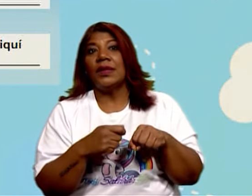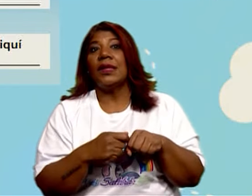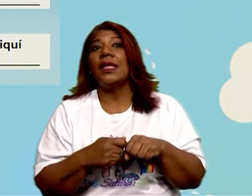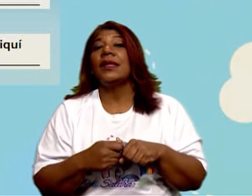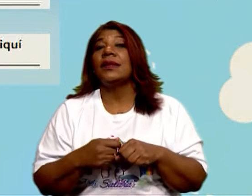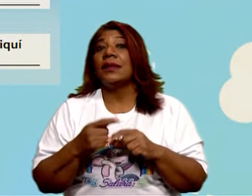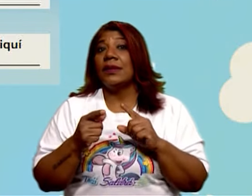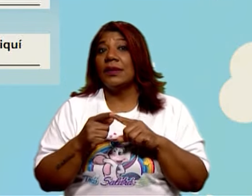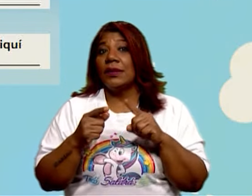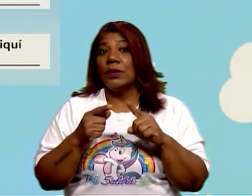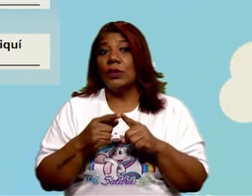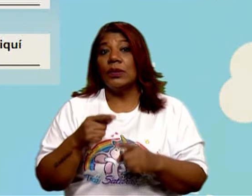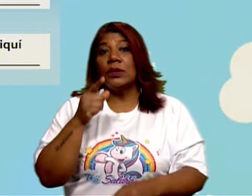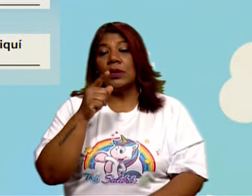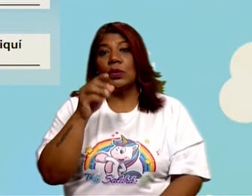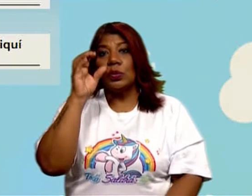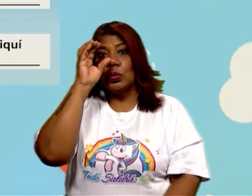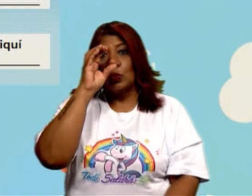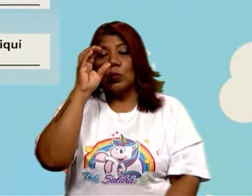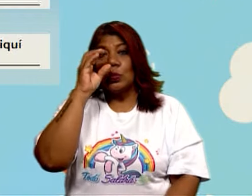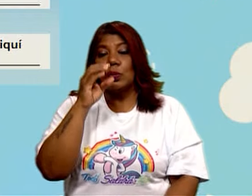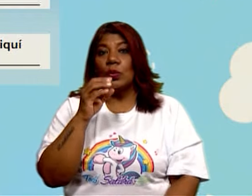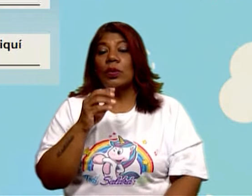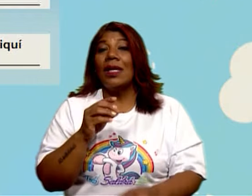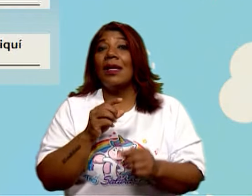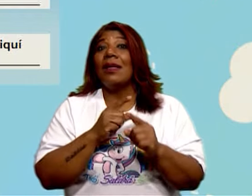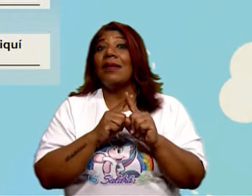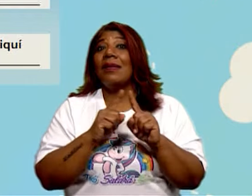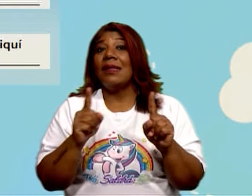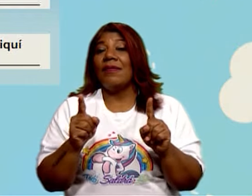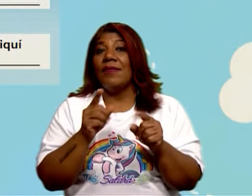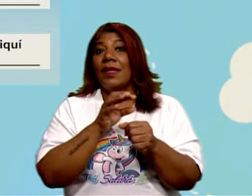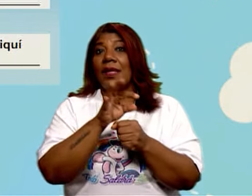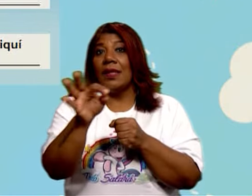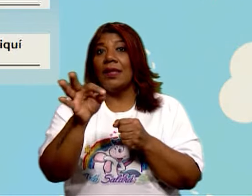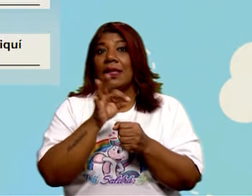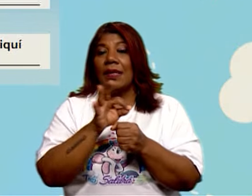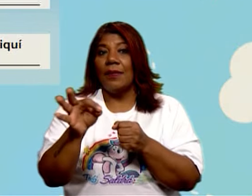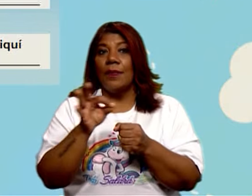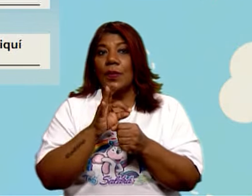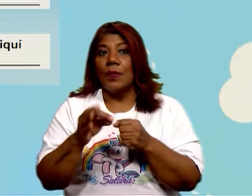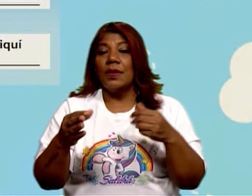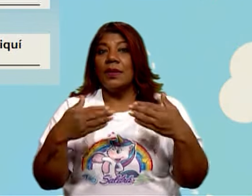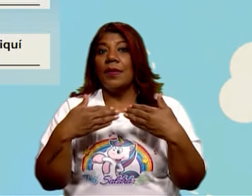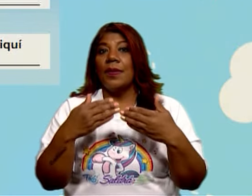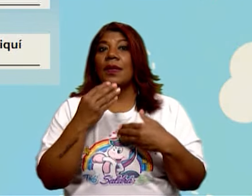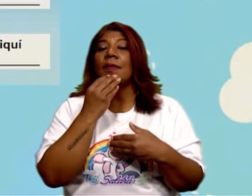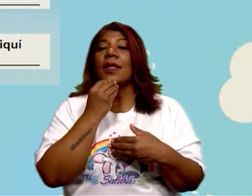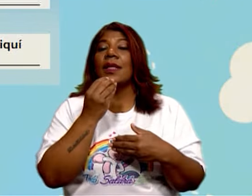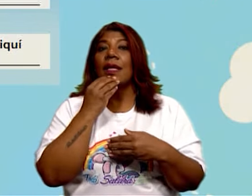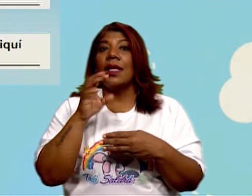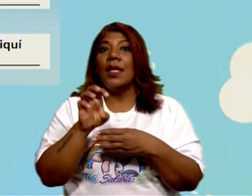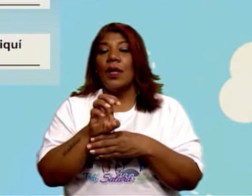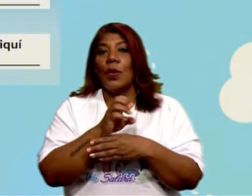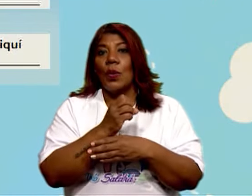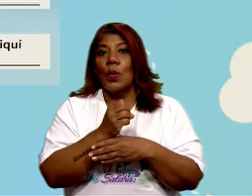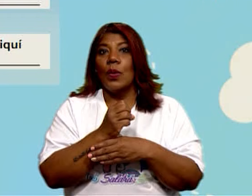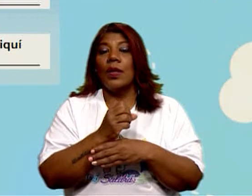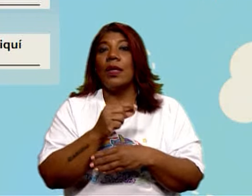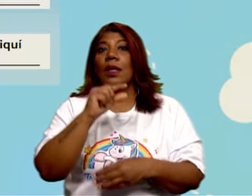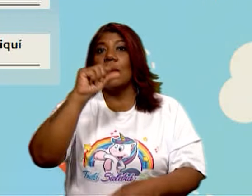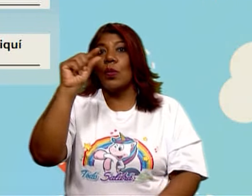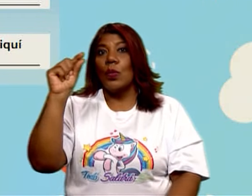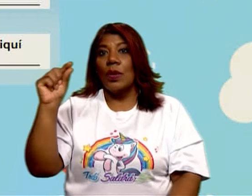de los ríos. Aquí están las diferentes provincias: Panamá, Darién, Coclé, Veragua, Cunayala, Chiriquí